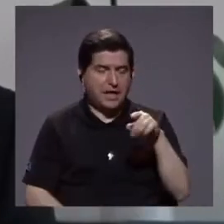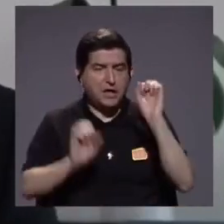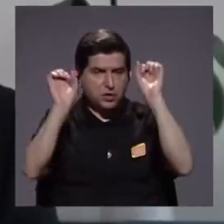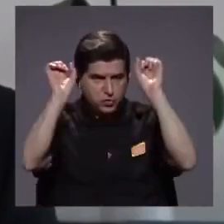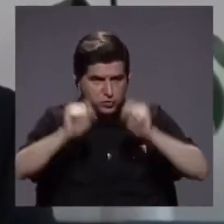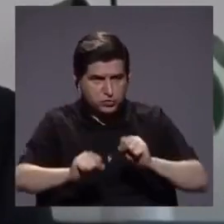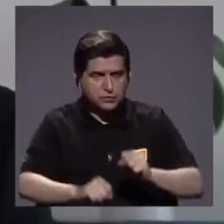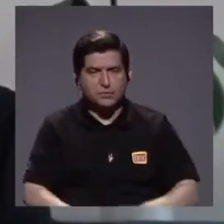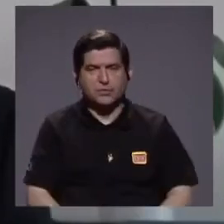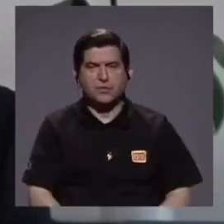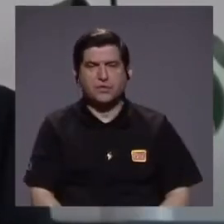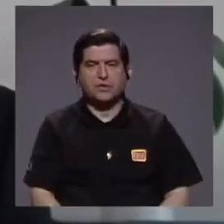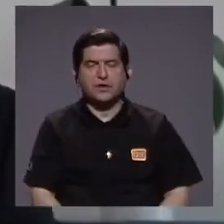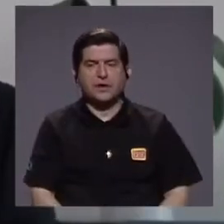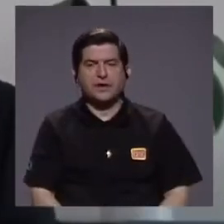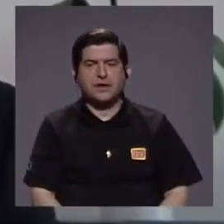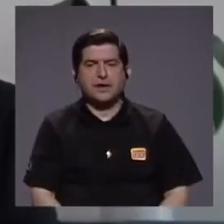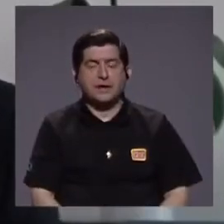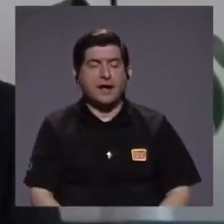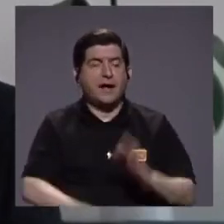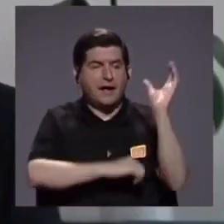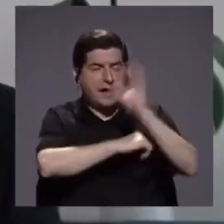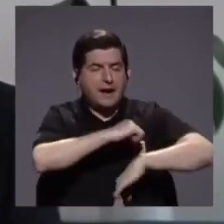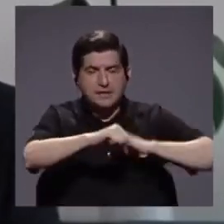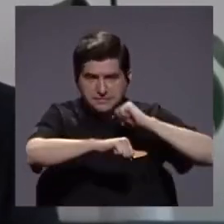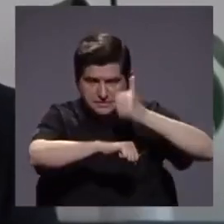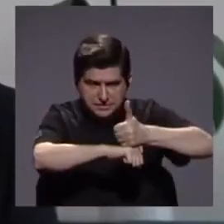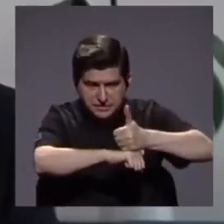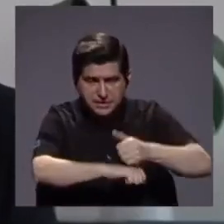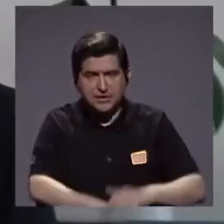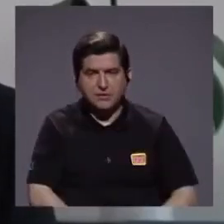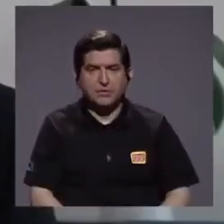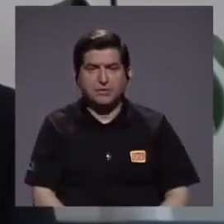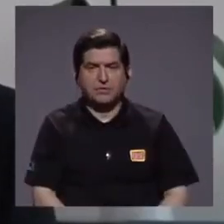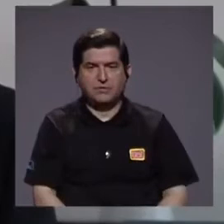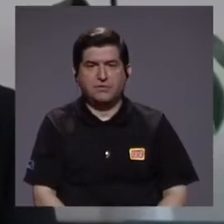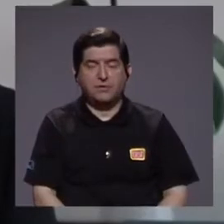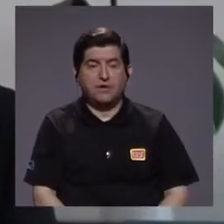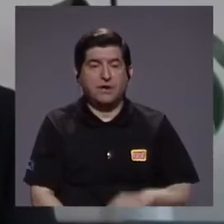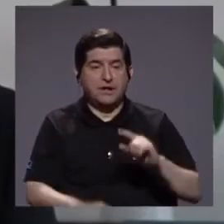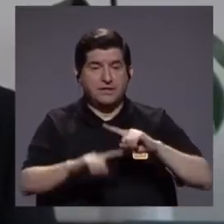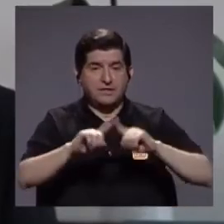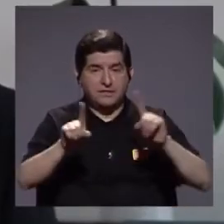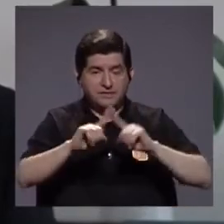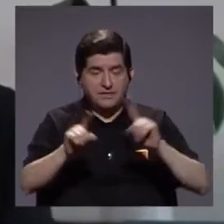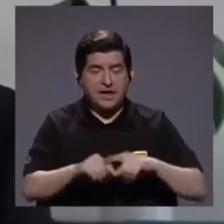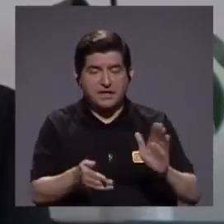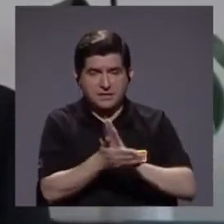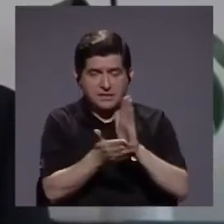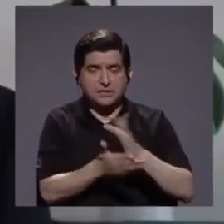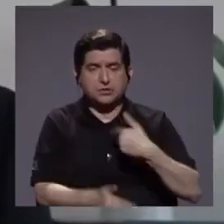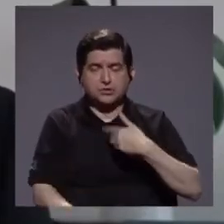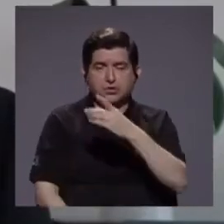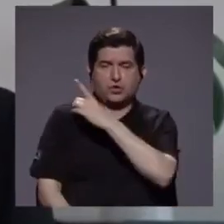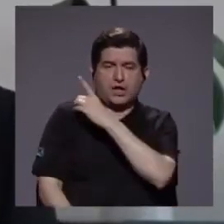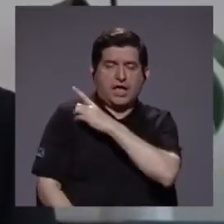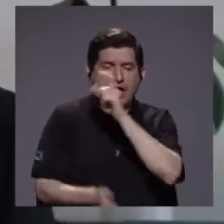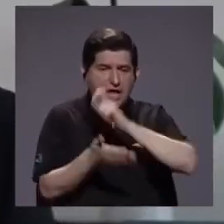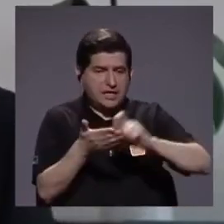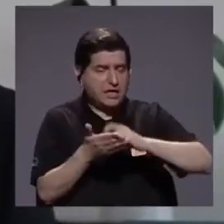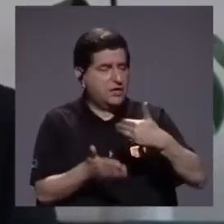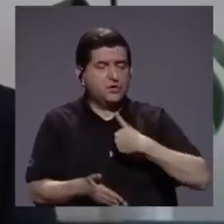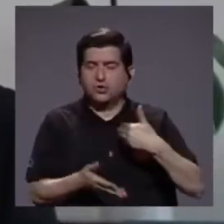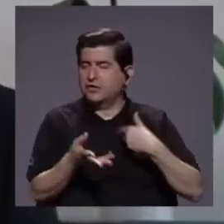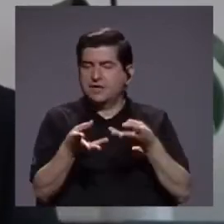o correspondiente la sanción si al lugar de los dictámenes. Yo en la dirección de la escuela no tuve